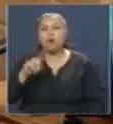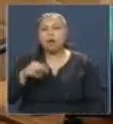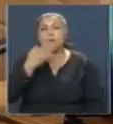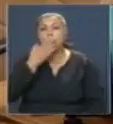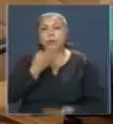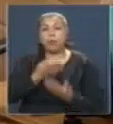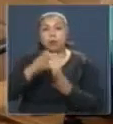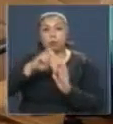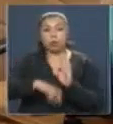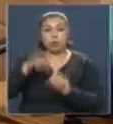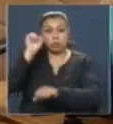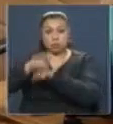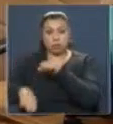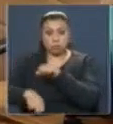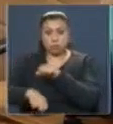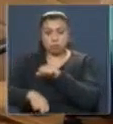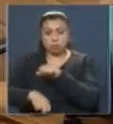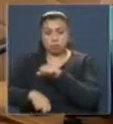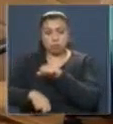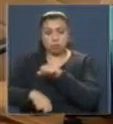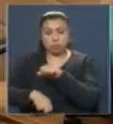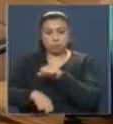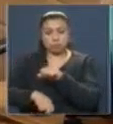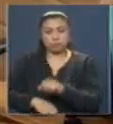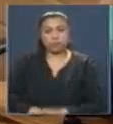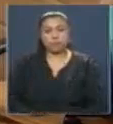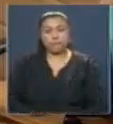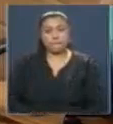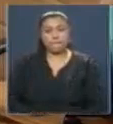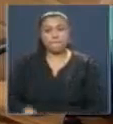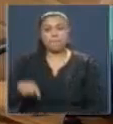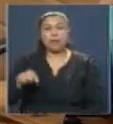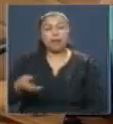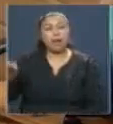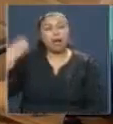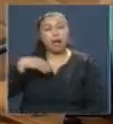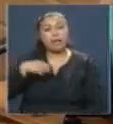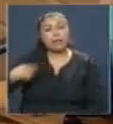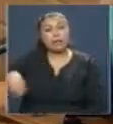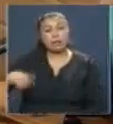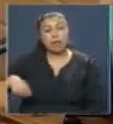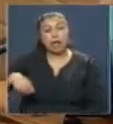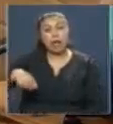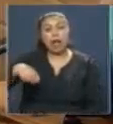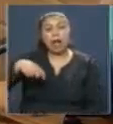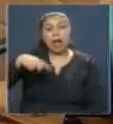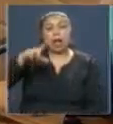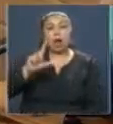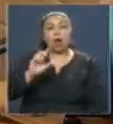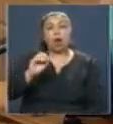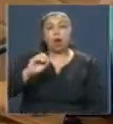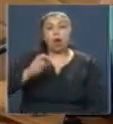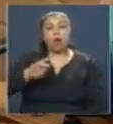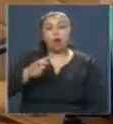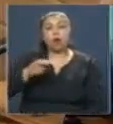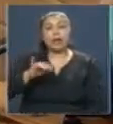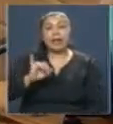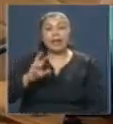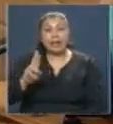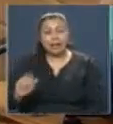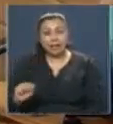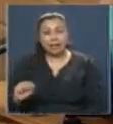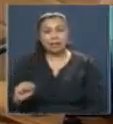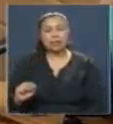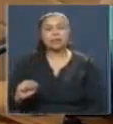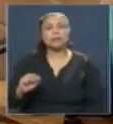proyecto, fíjese que el entonces senador Paulo Longueira ya